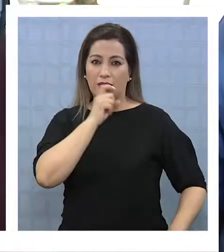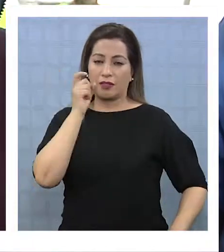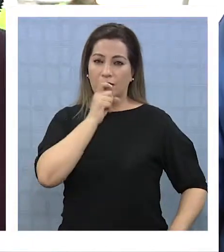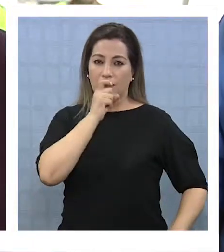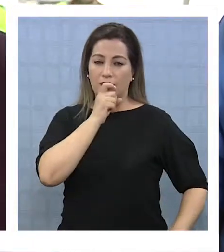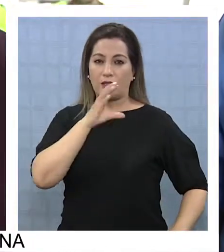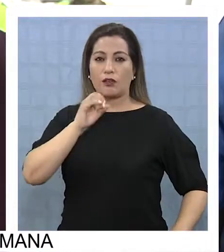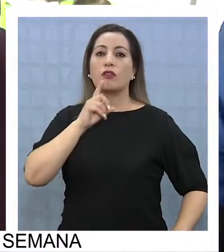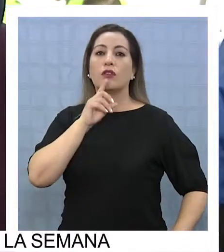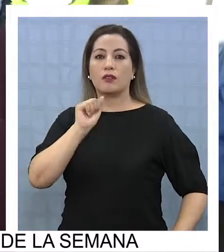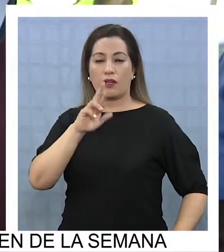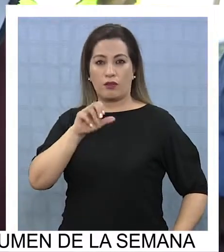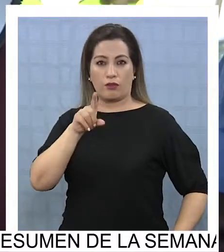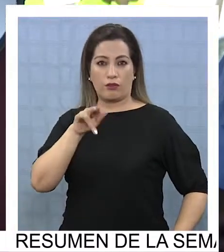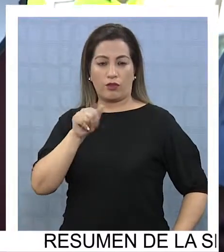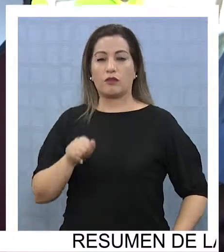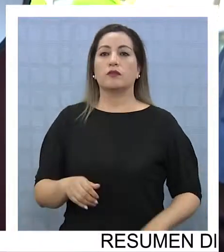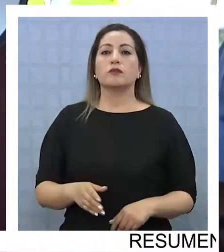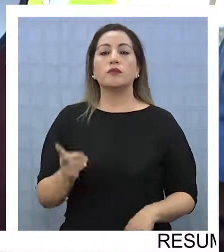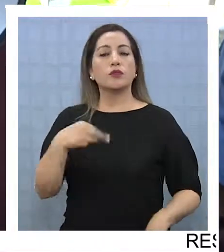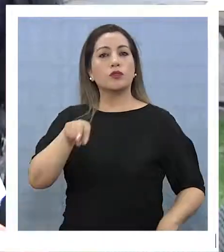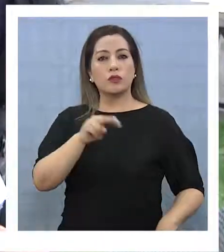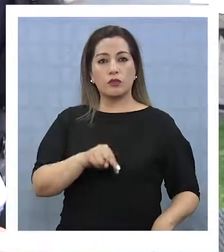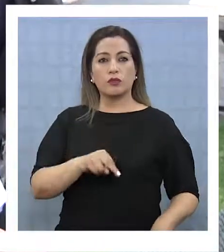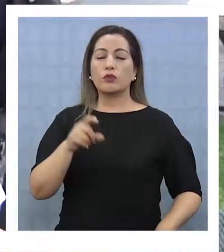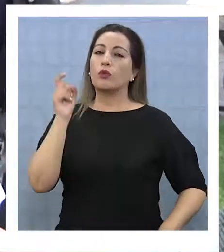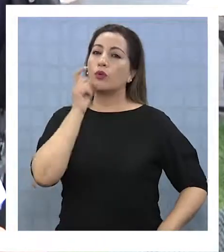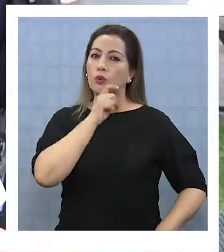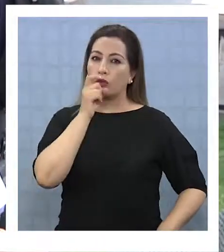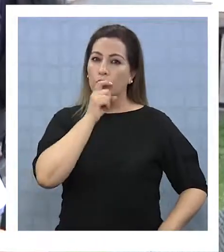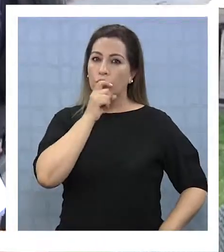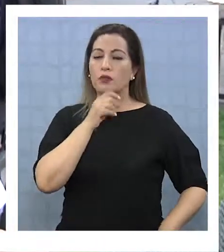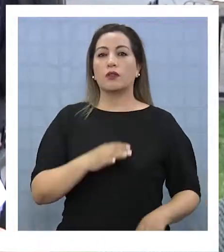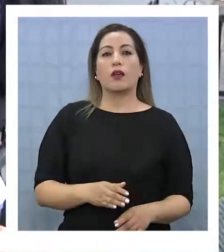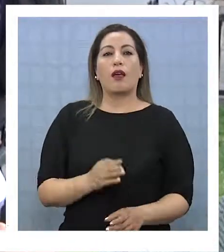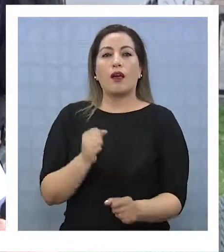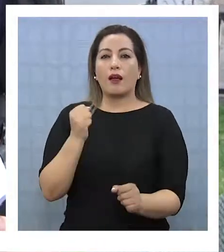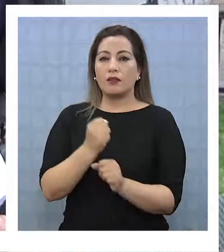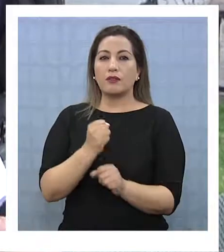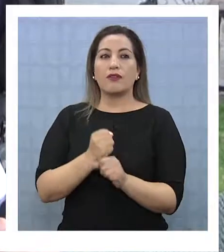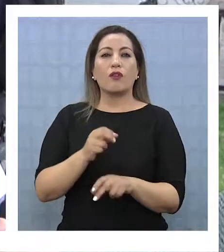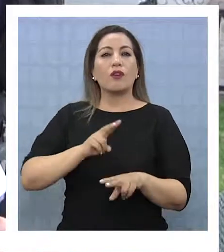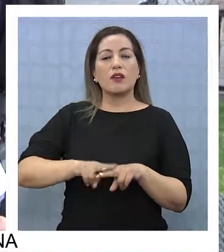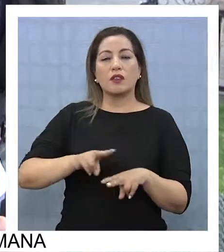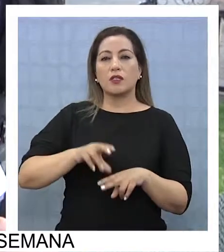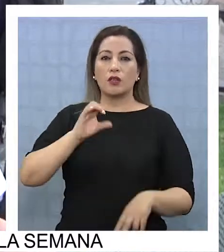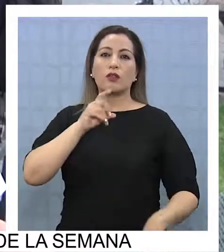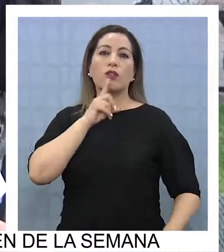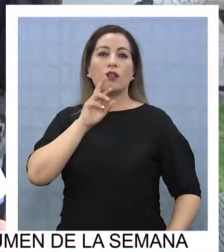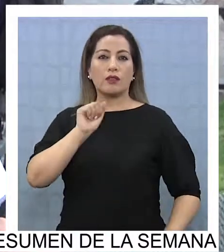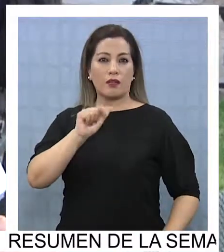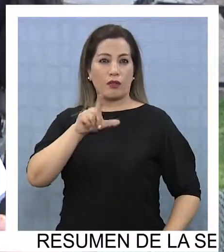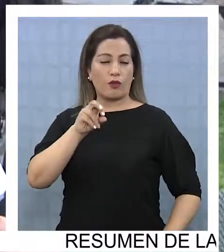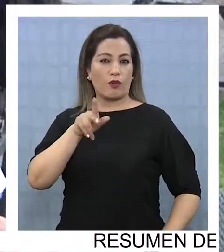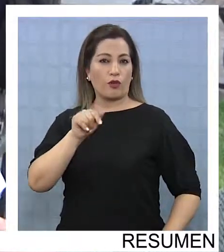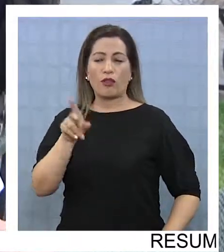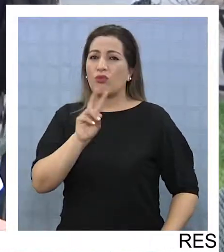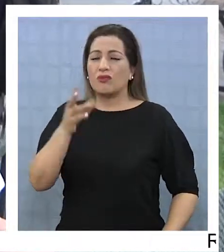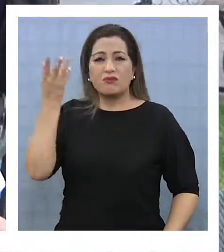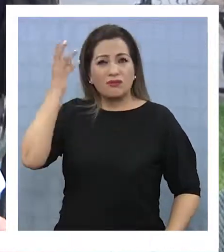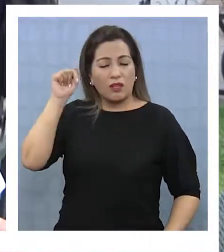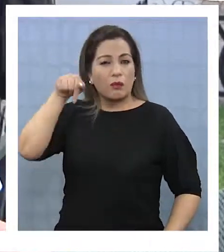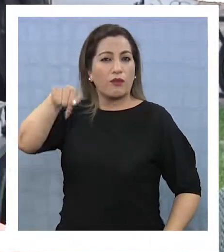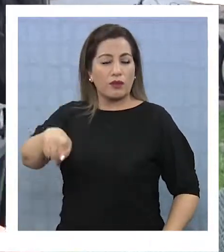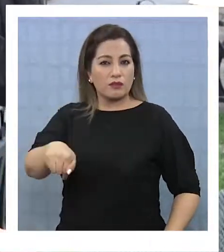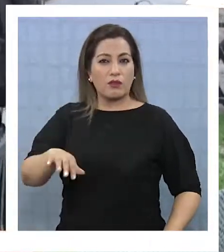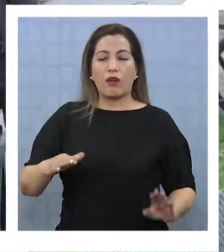actuar de Contraloría regional. Hacemos una crítica a la gestión que está haciendo la Contraloría. No entendemos que efectivamente a esta